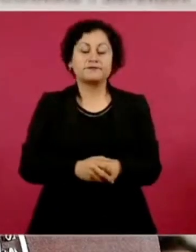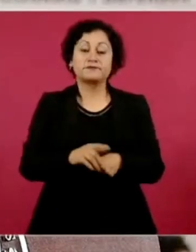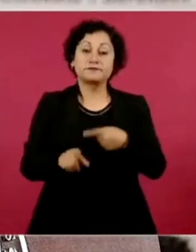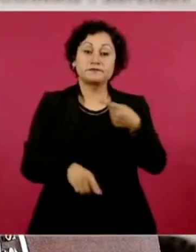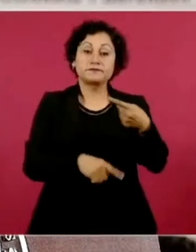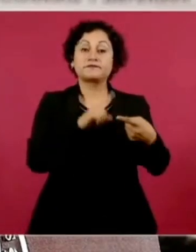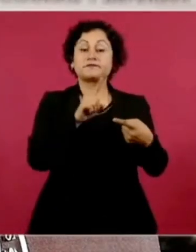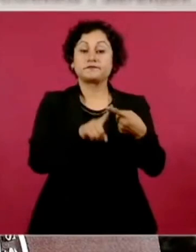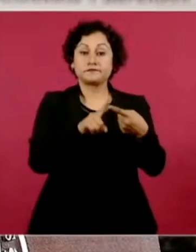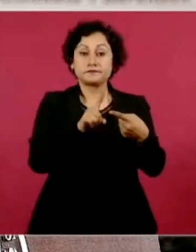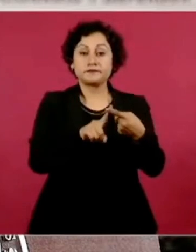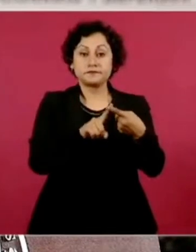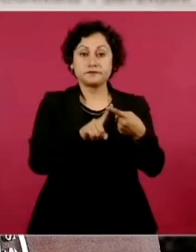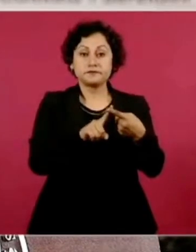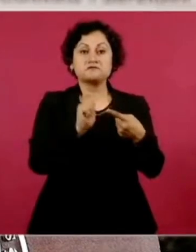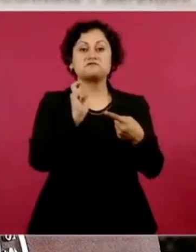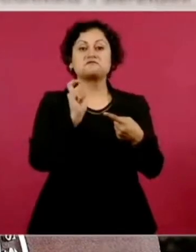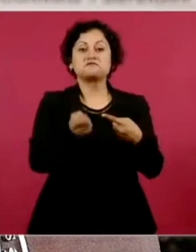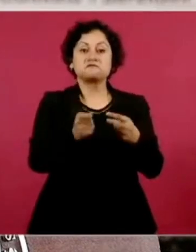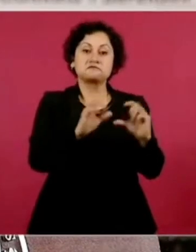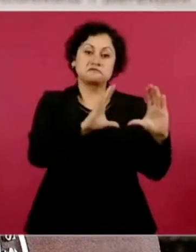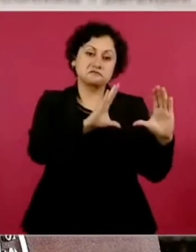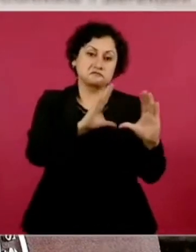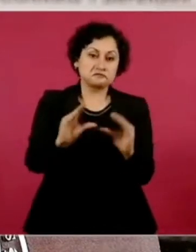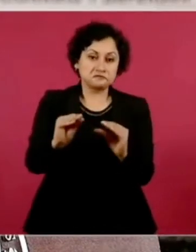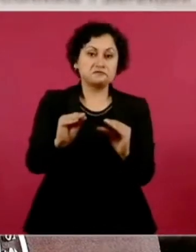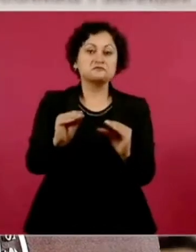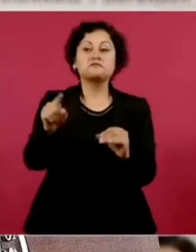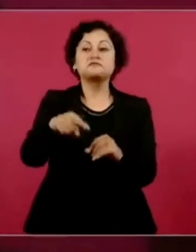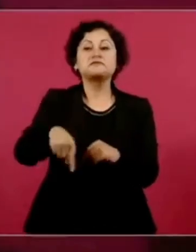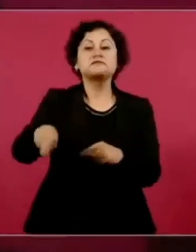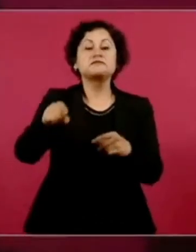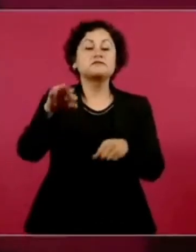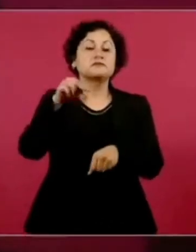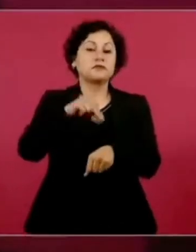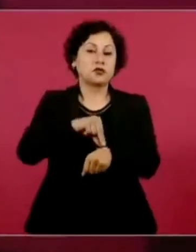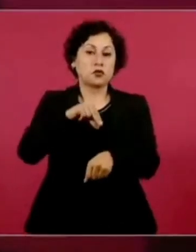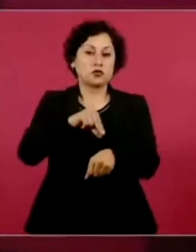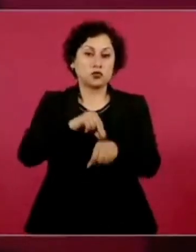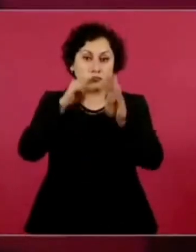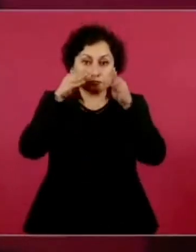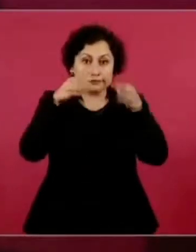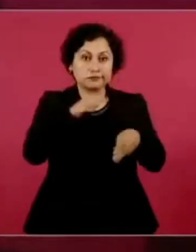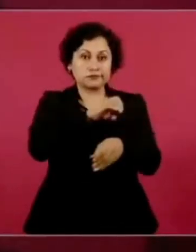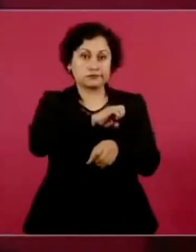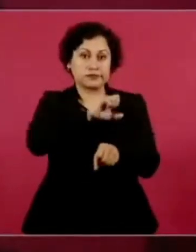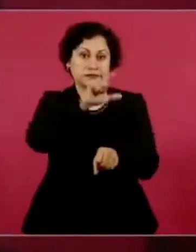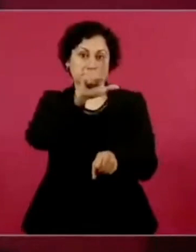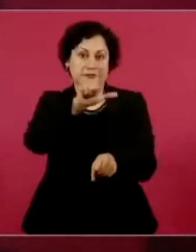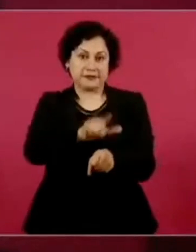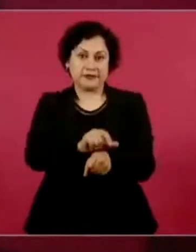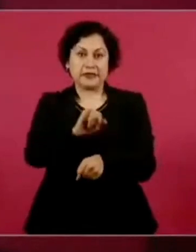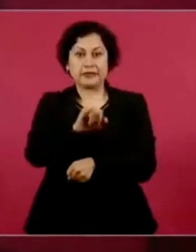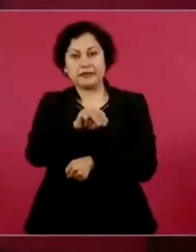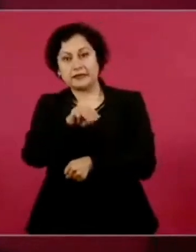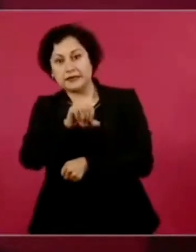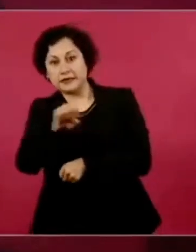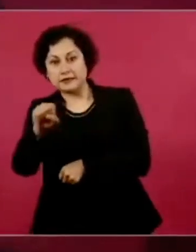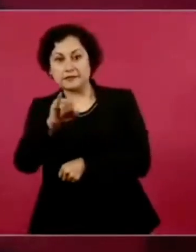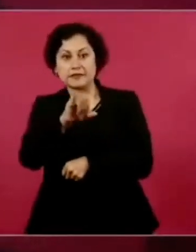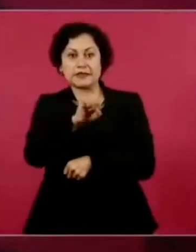formación y contratación de médicos especialistas del sector. Estamos hablando del IMSS, ISSSTE, Secretaría de